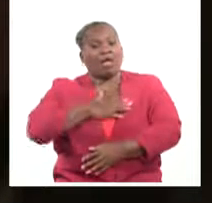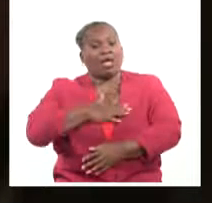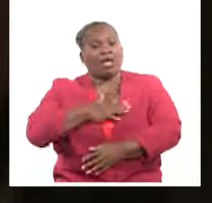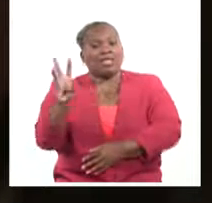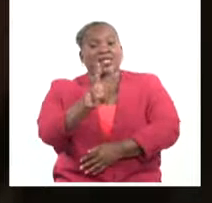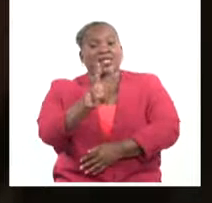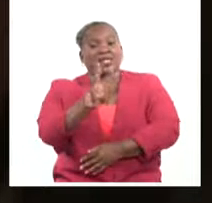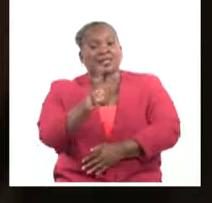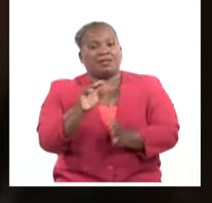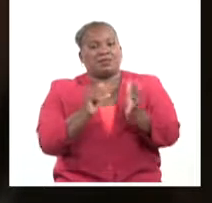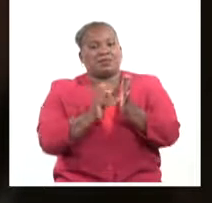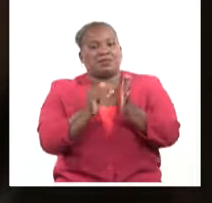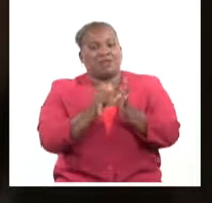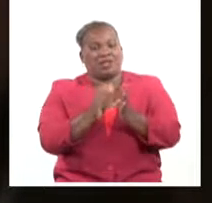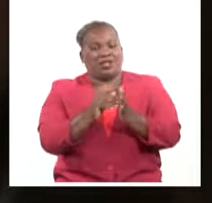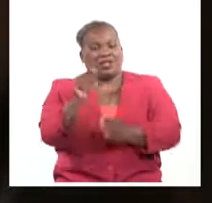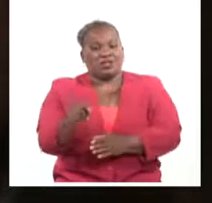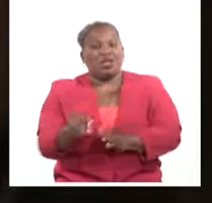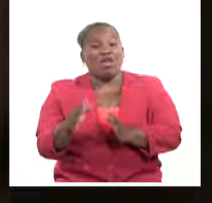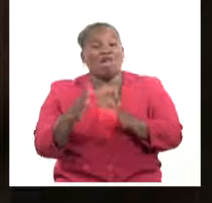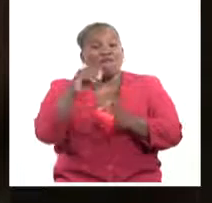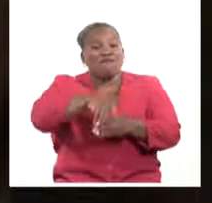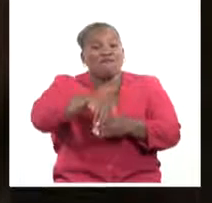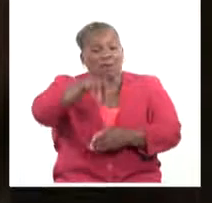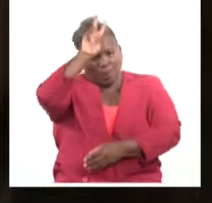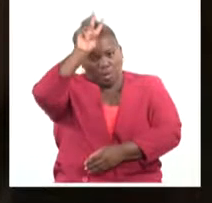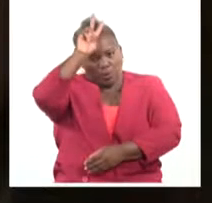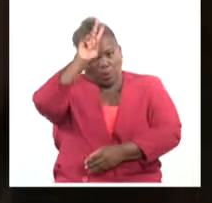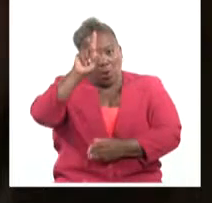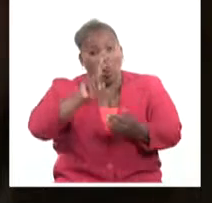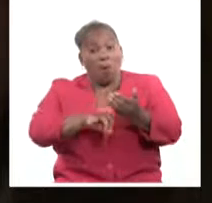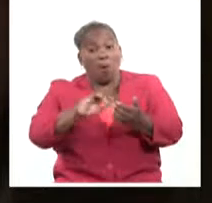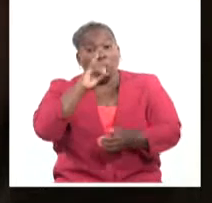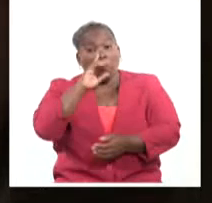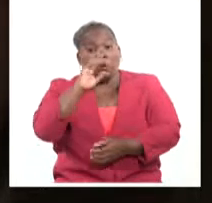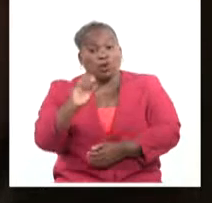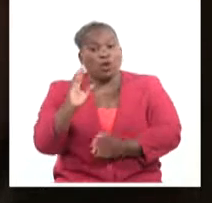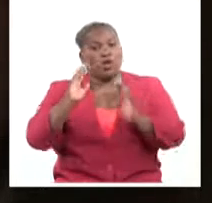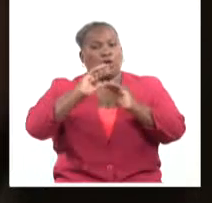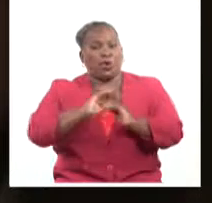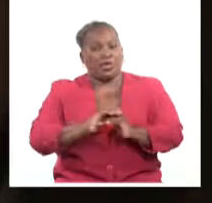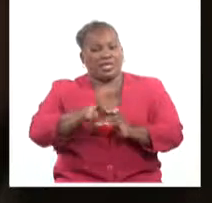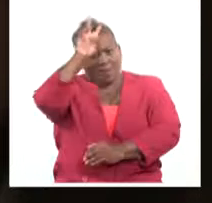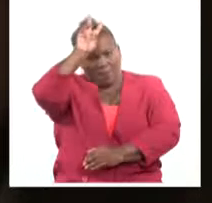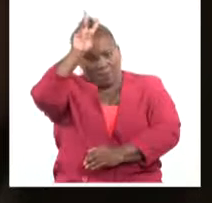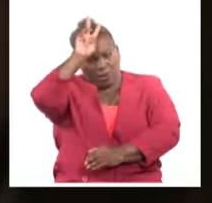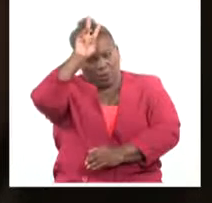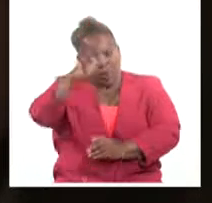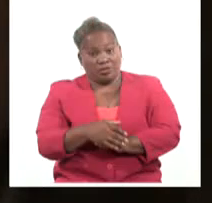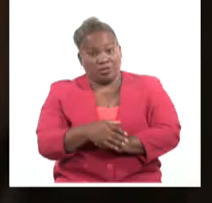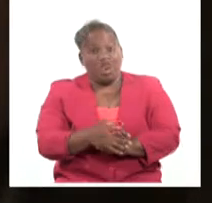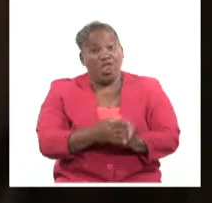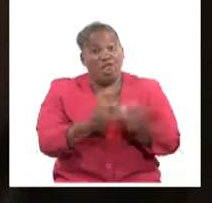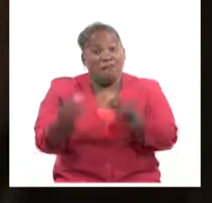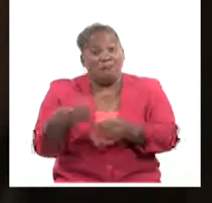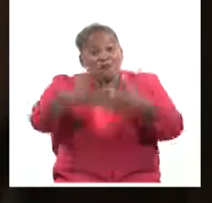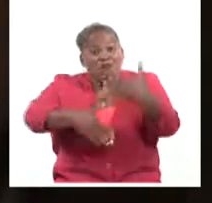33 millones de peruanos. Puno no es el Perú, y los que están generando la